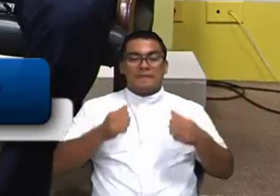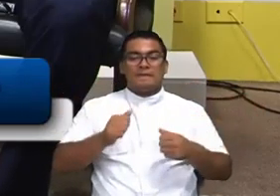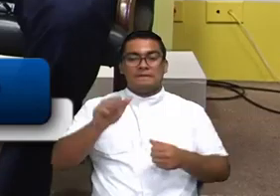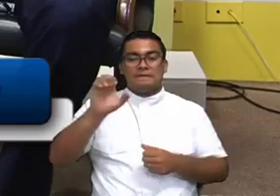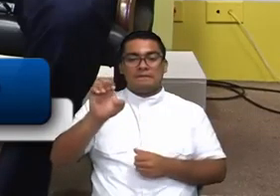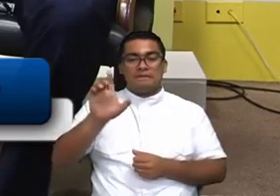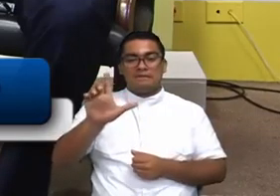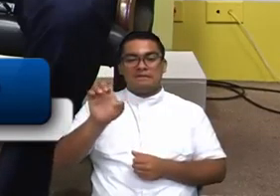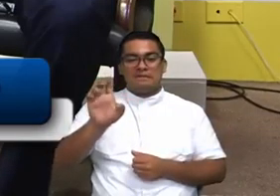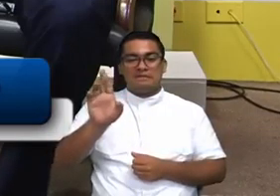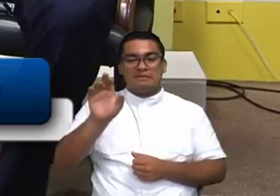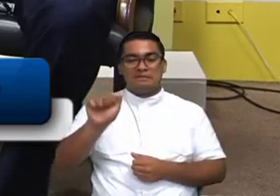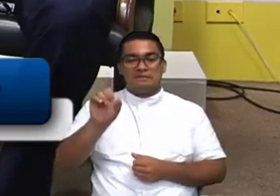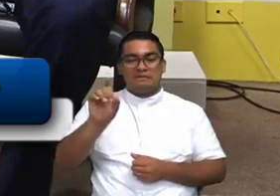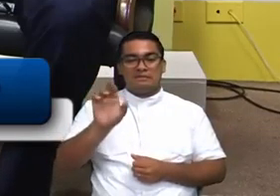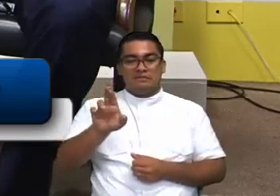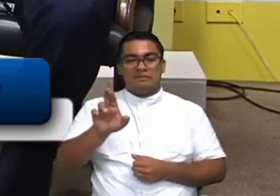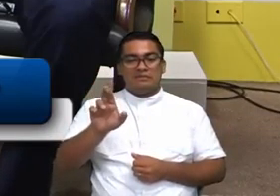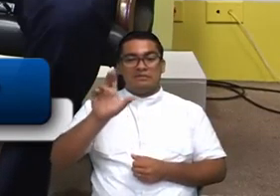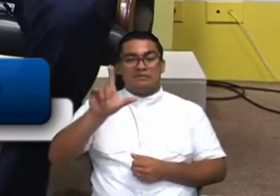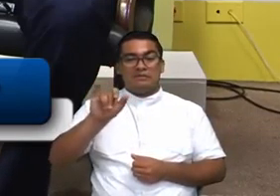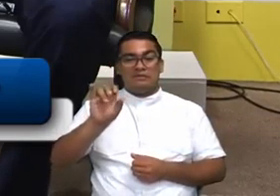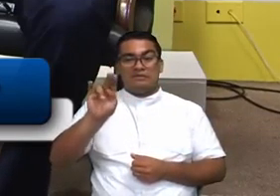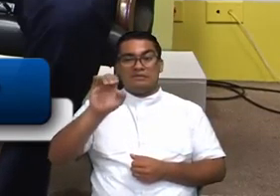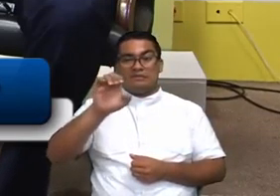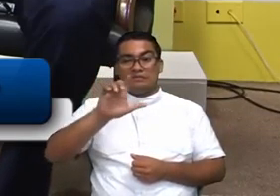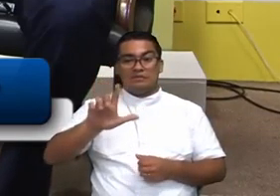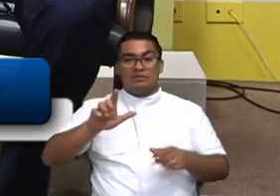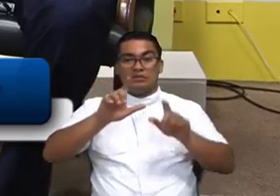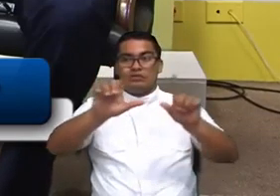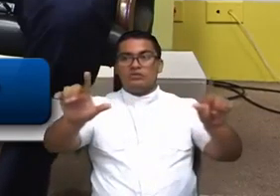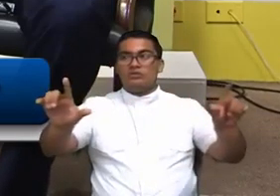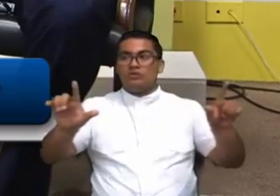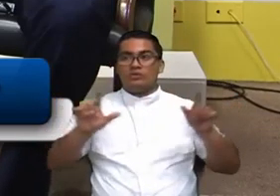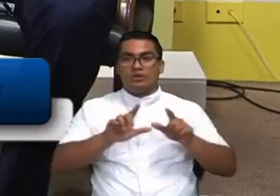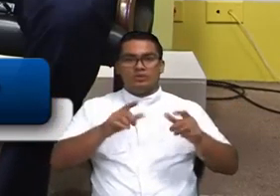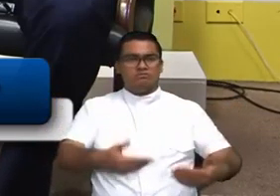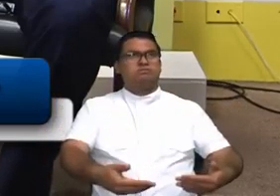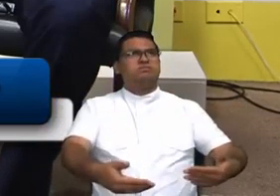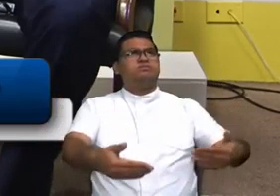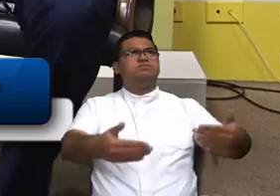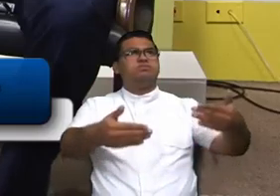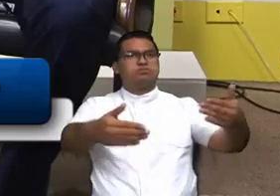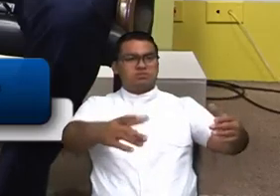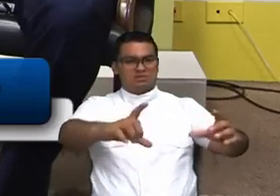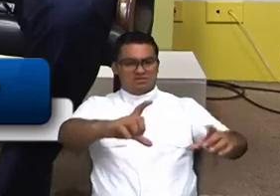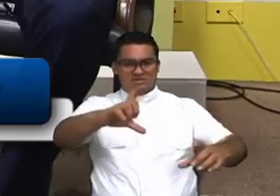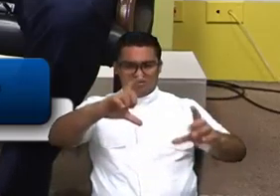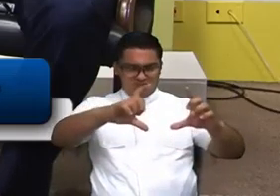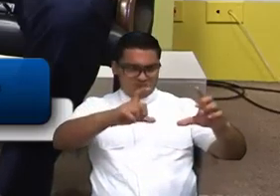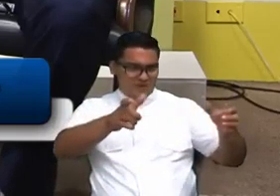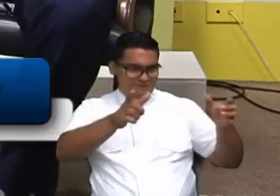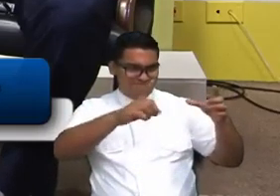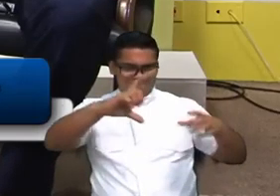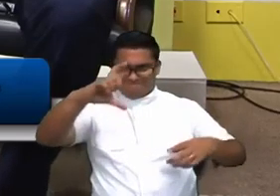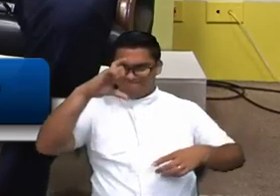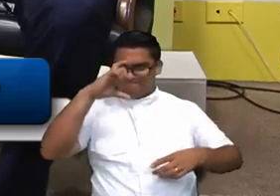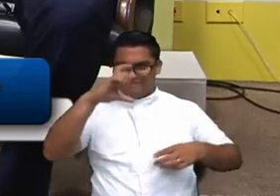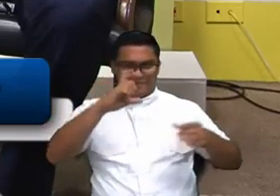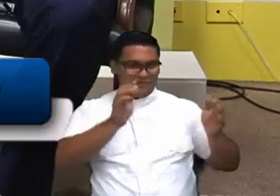lineal, también se construyó un lugar especializado, que las paredes son de un grosor bien grande. Así es. Para